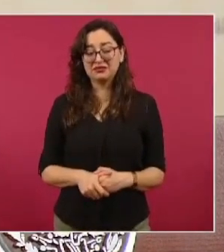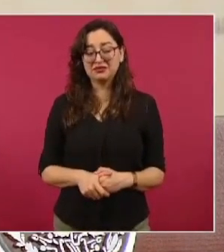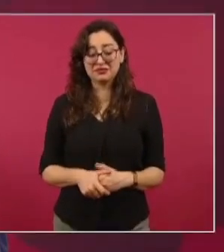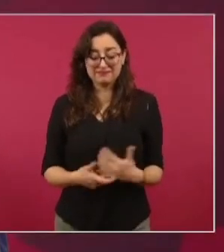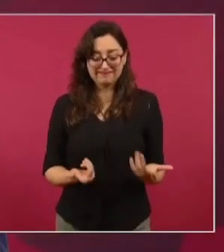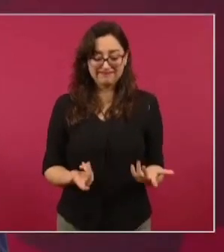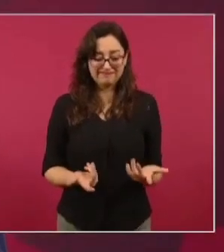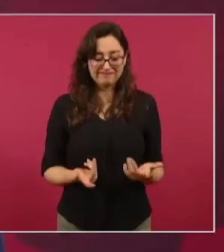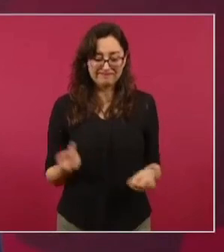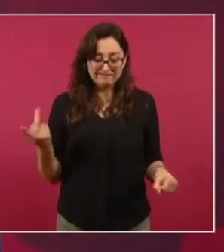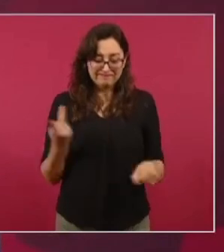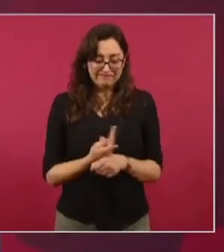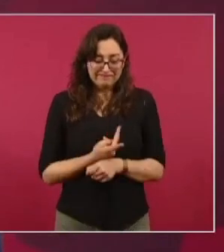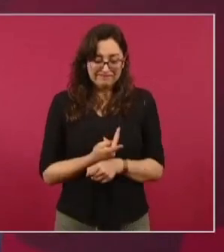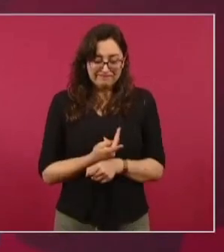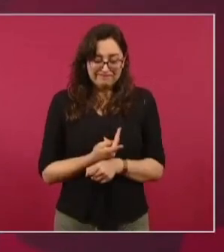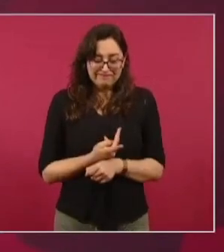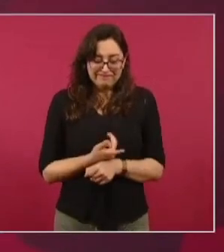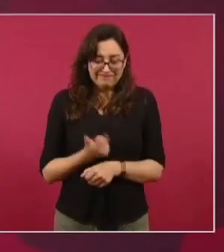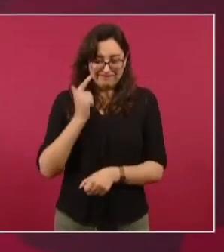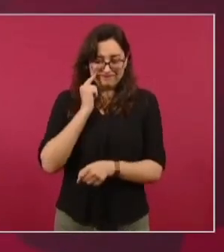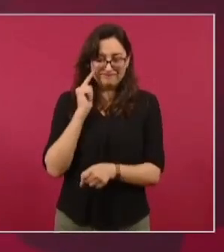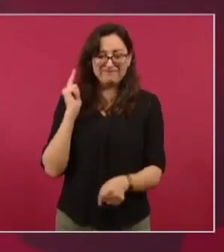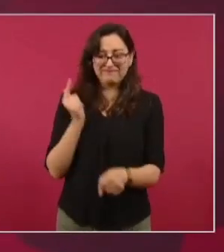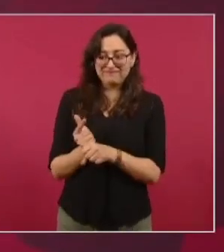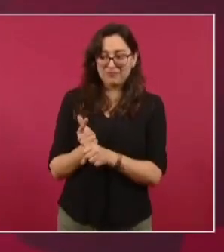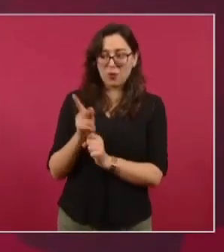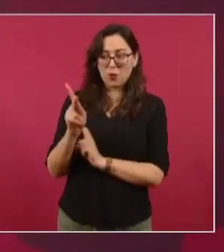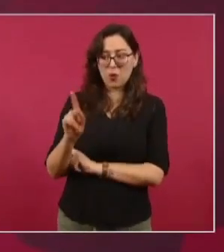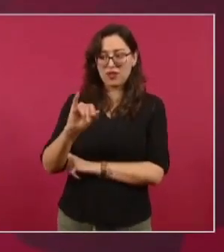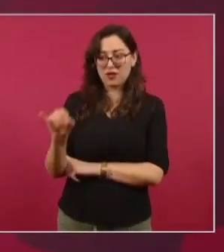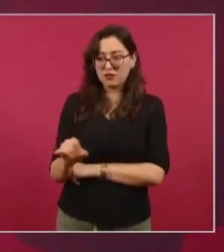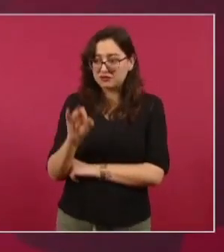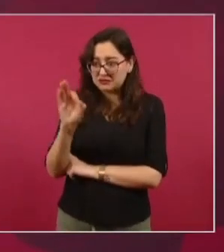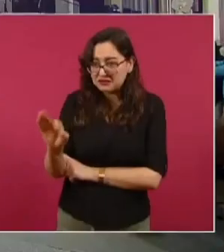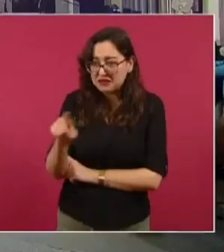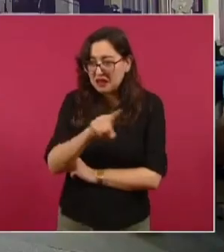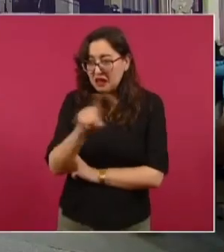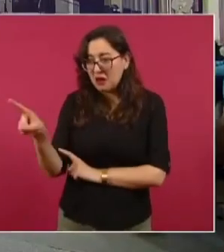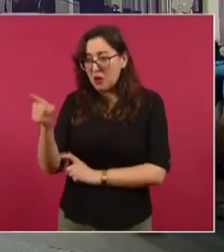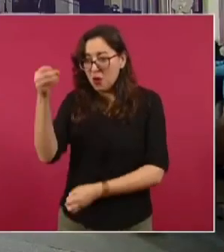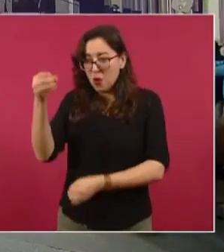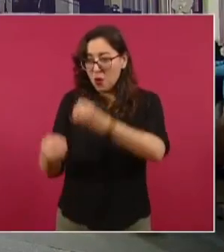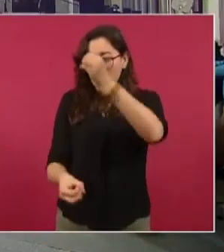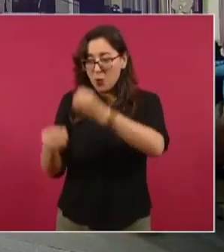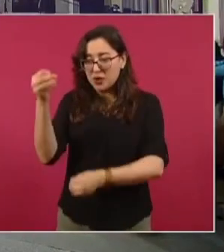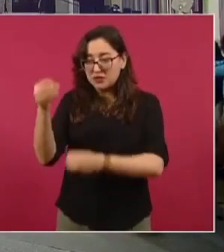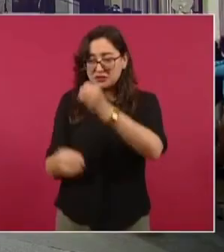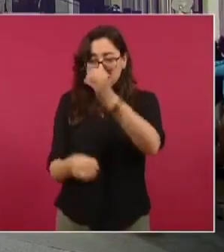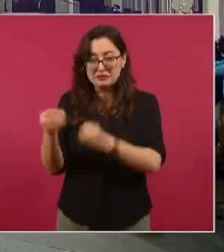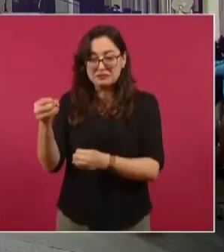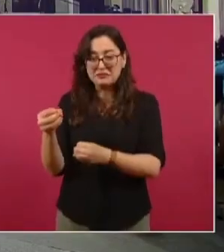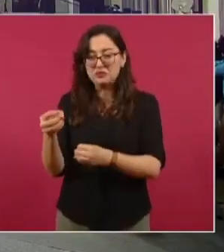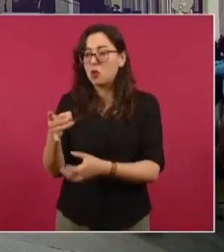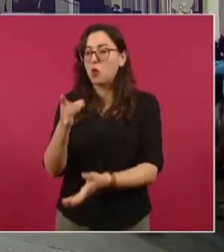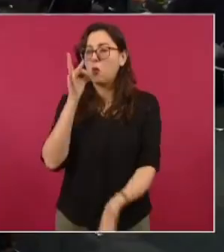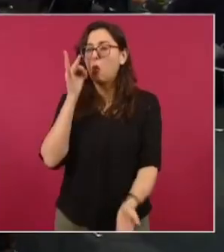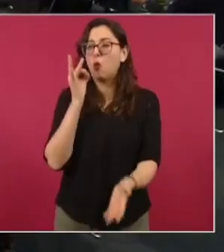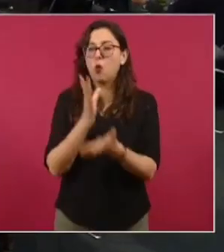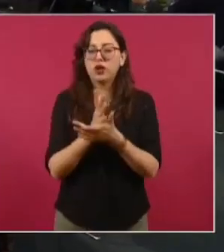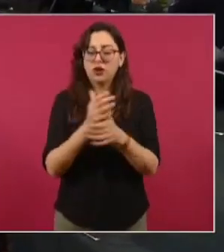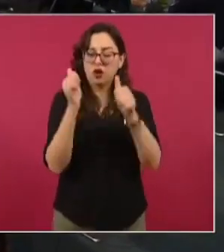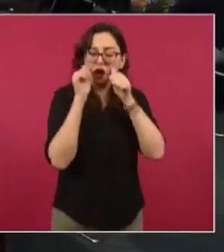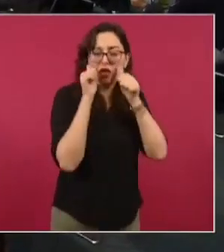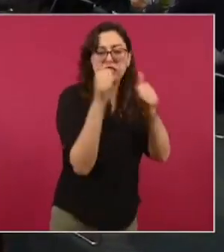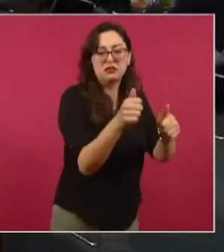no todos desde luego están nada más al servicio de caciques y